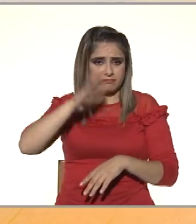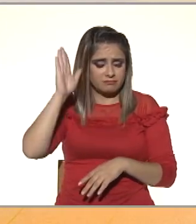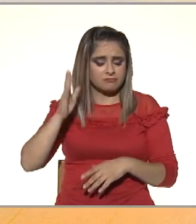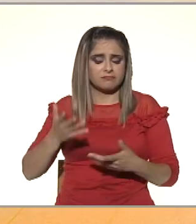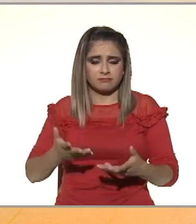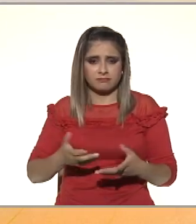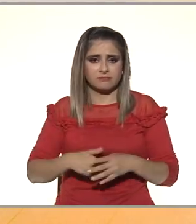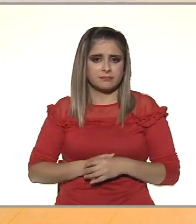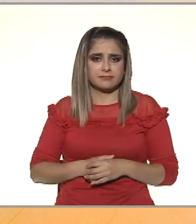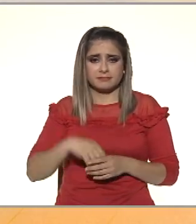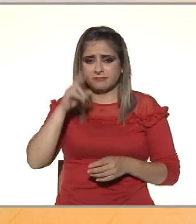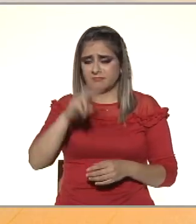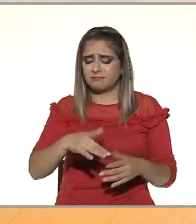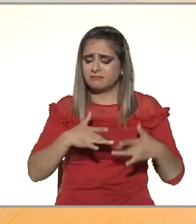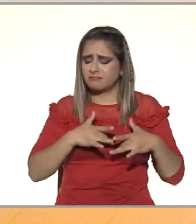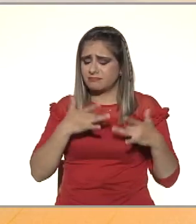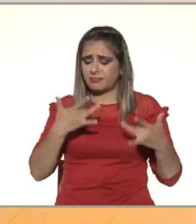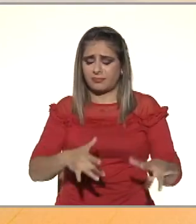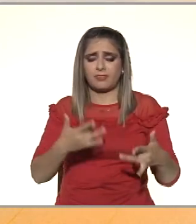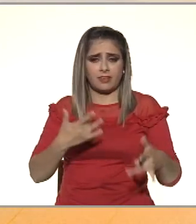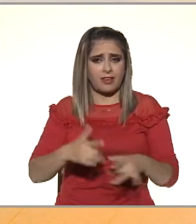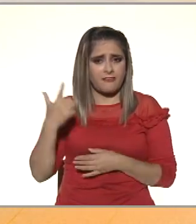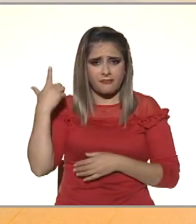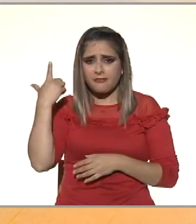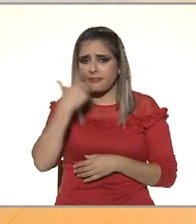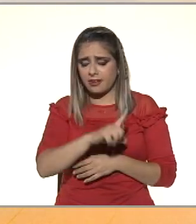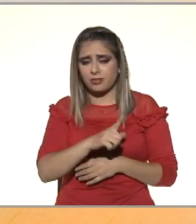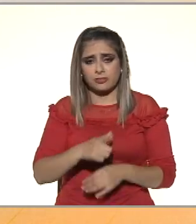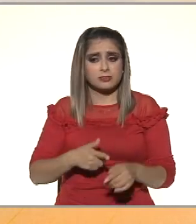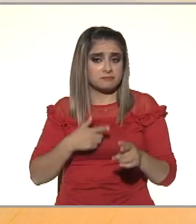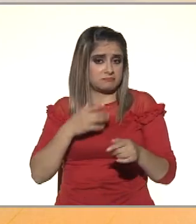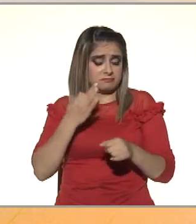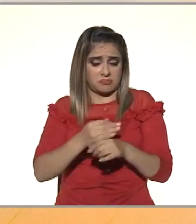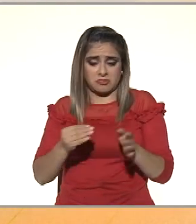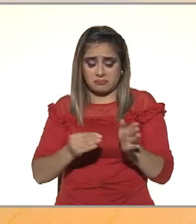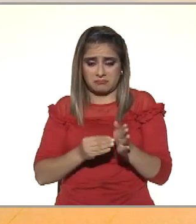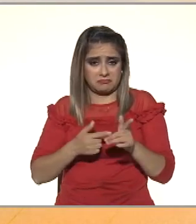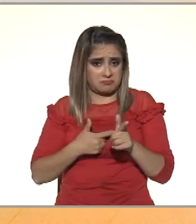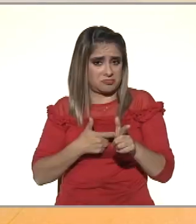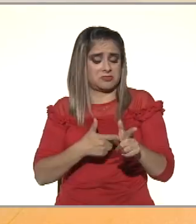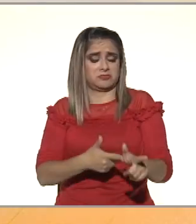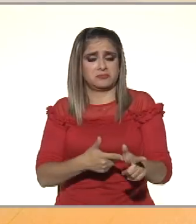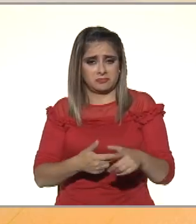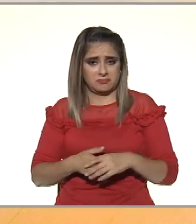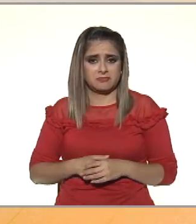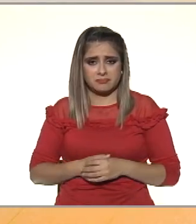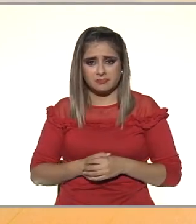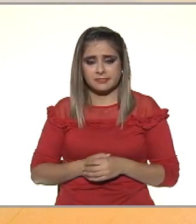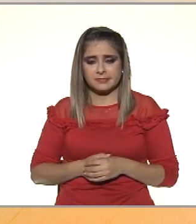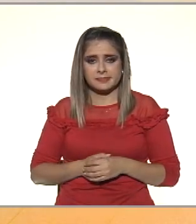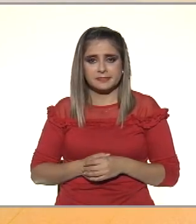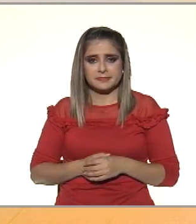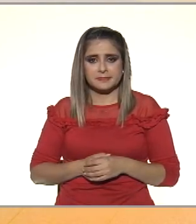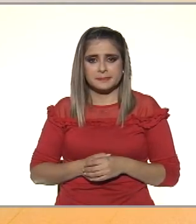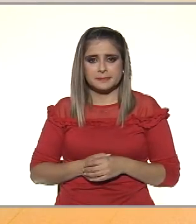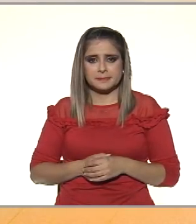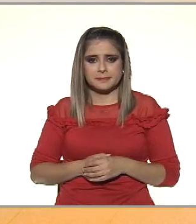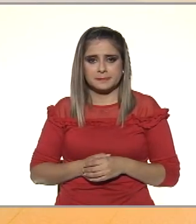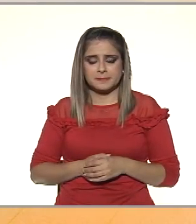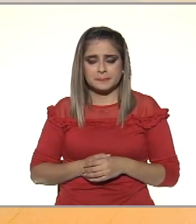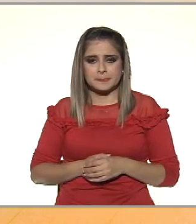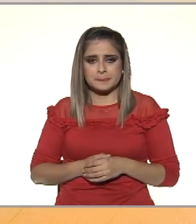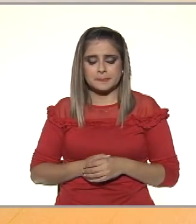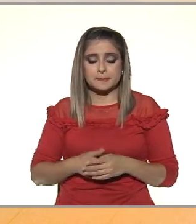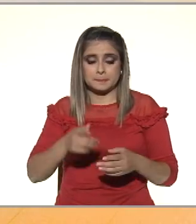Fue pues muy doloroso, incluso sigue siendo pues doloroso para mí, ¿no? Posiblemente